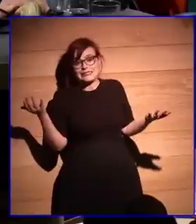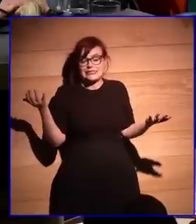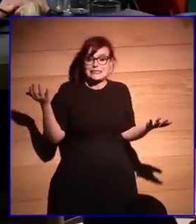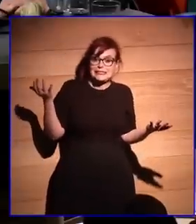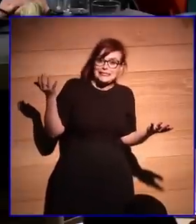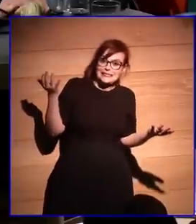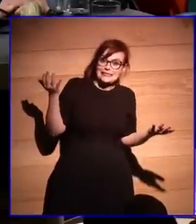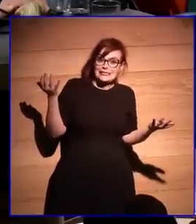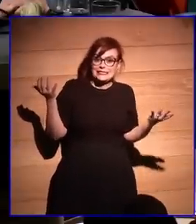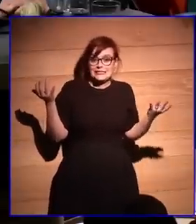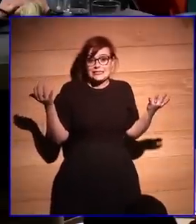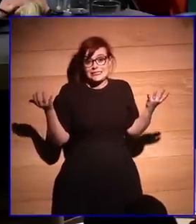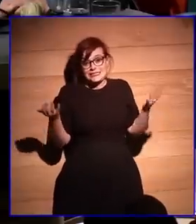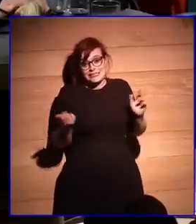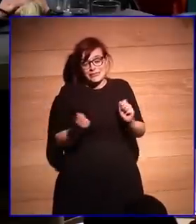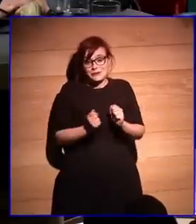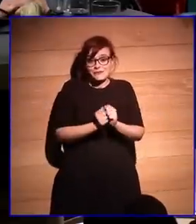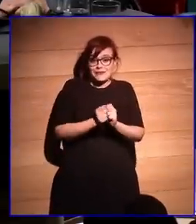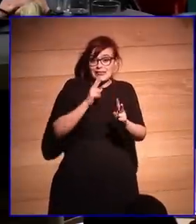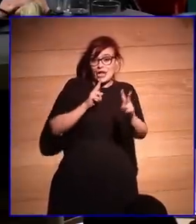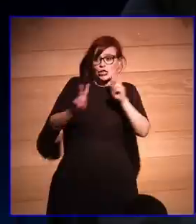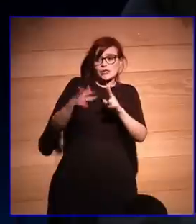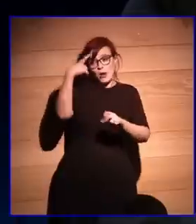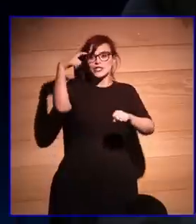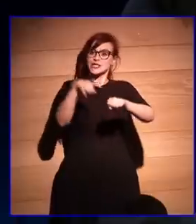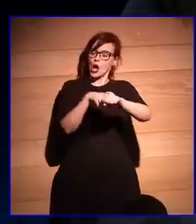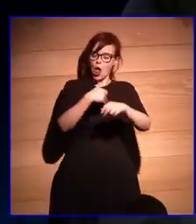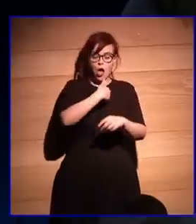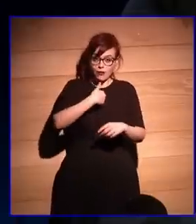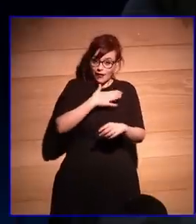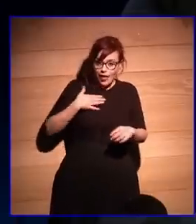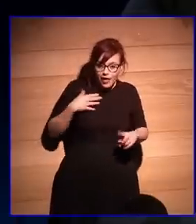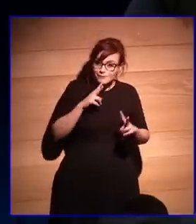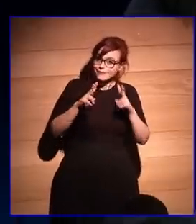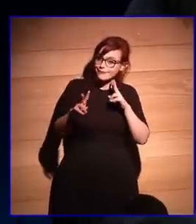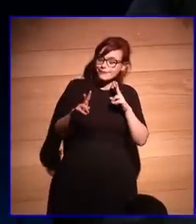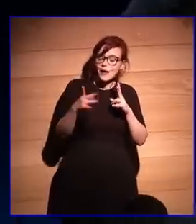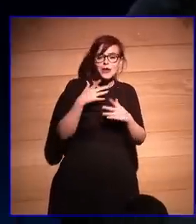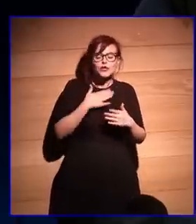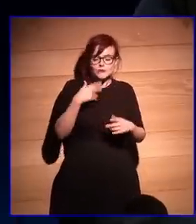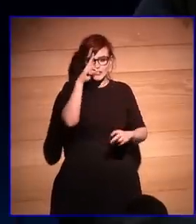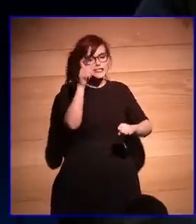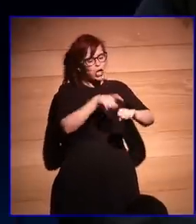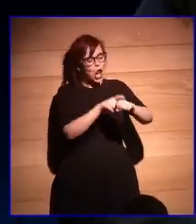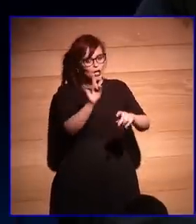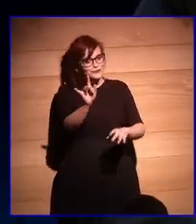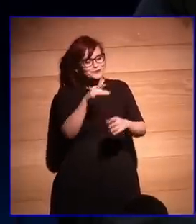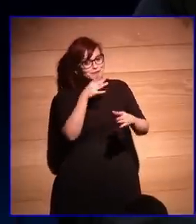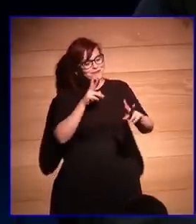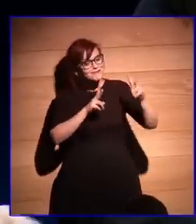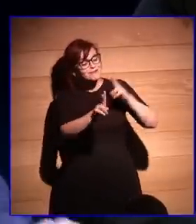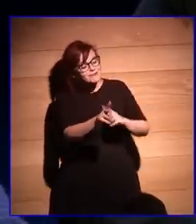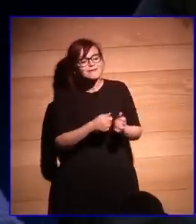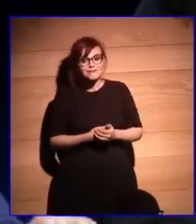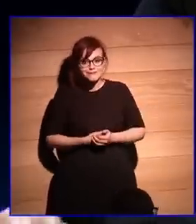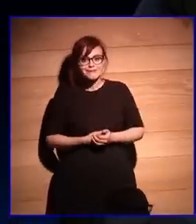Claro, es que te contesto como psicólogo o como quieres que... Contéstame como psicólogo, Javi, claro. Bueno, yo